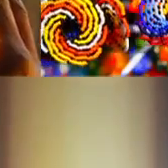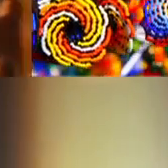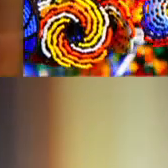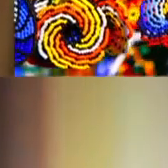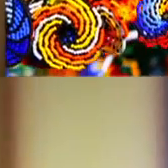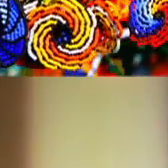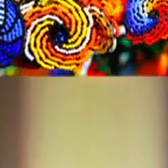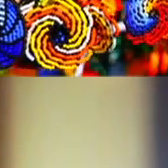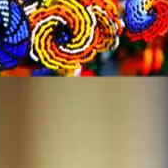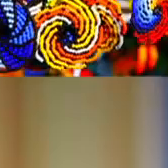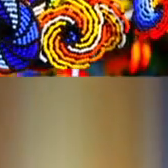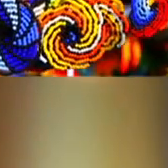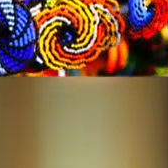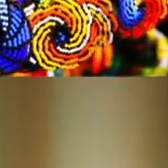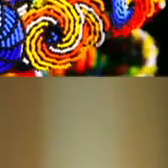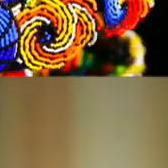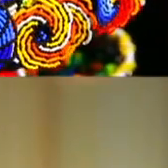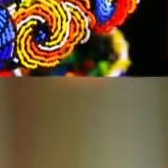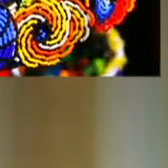hecho en México.